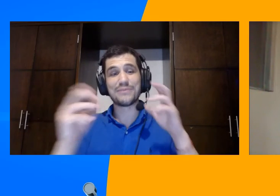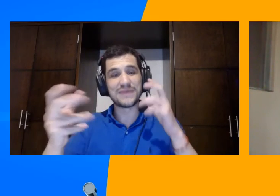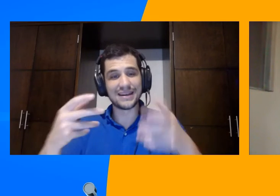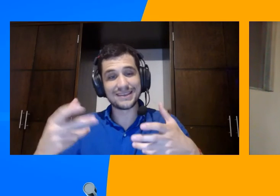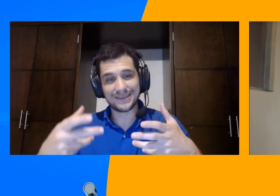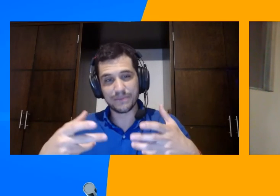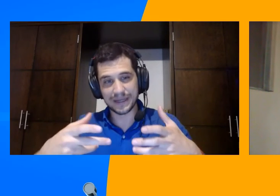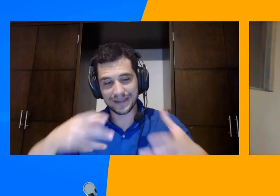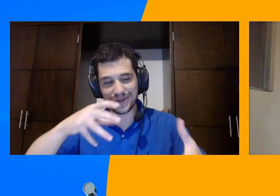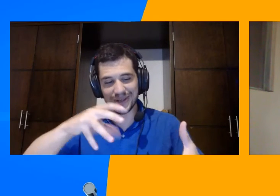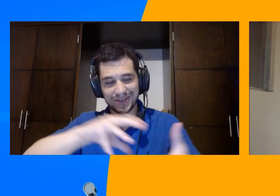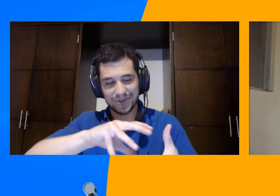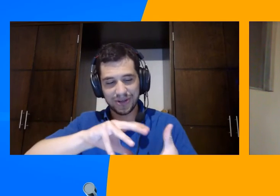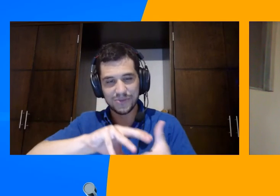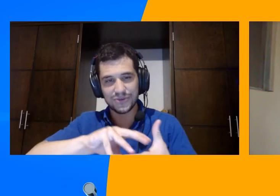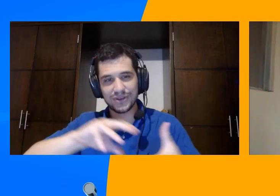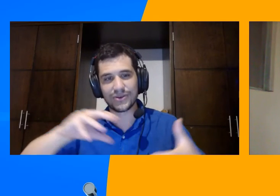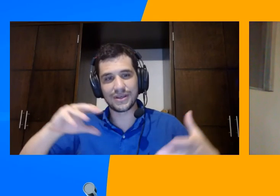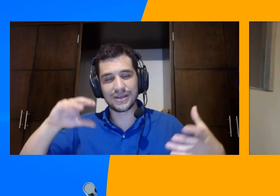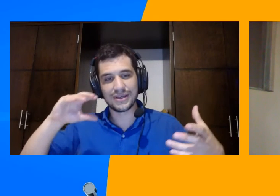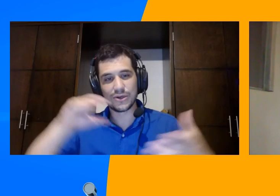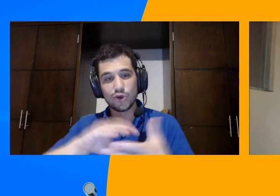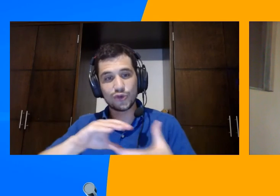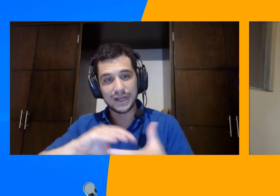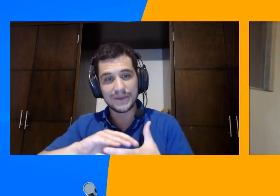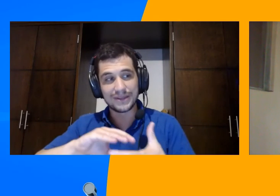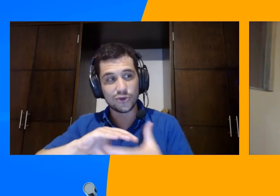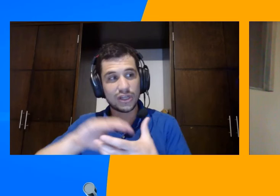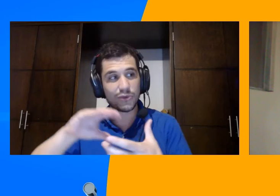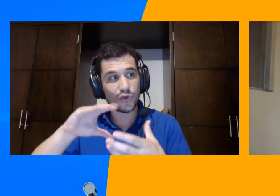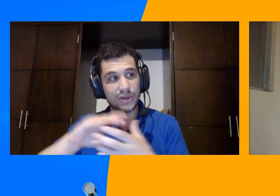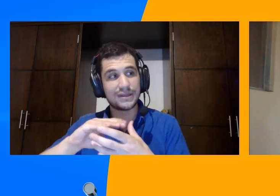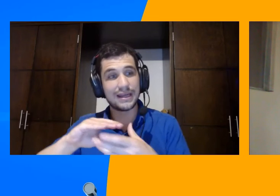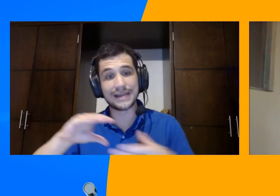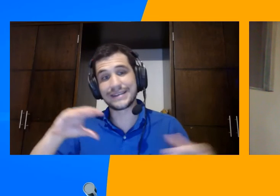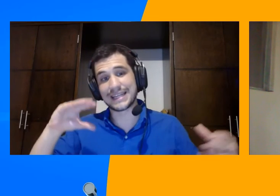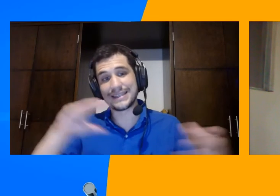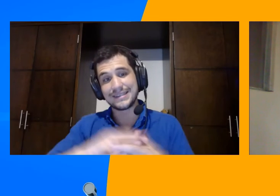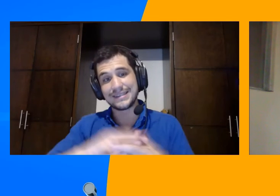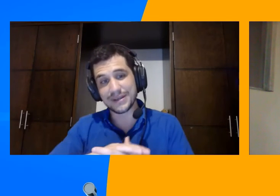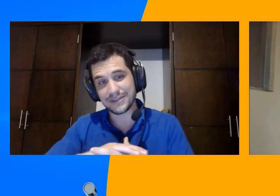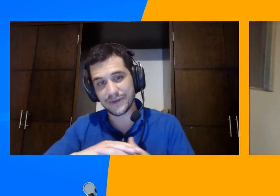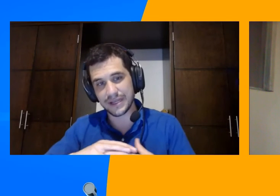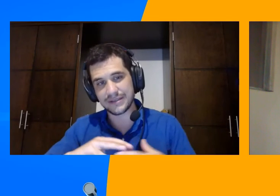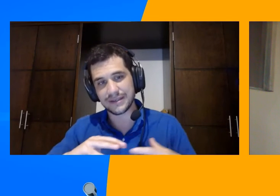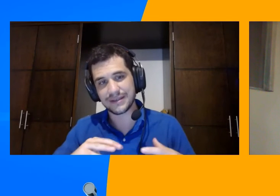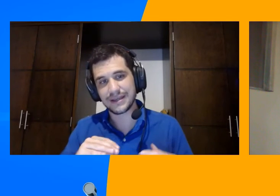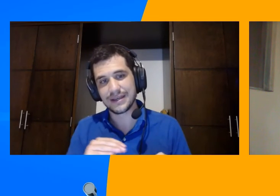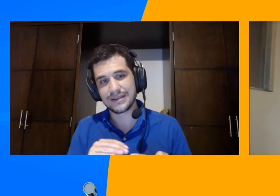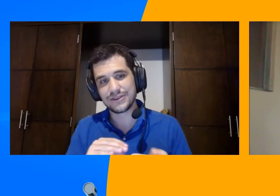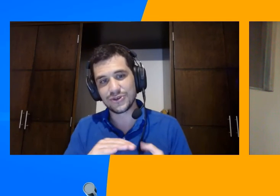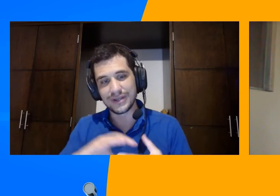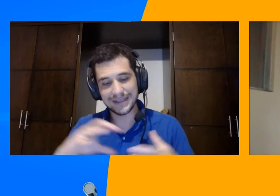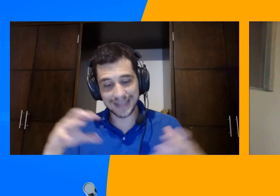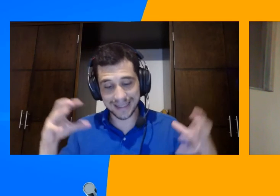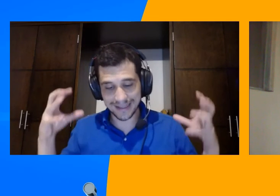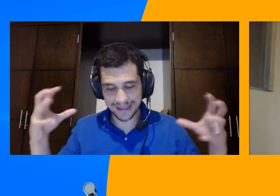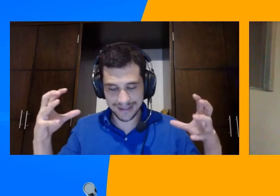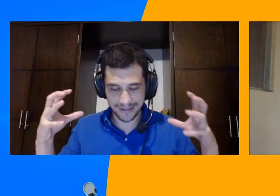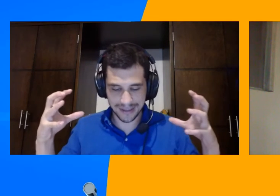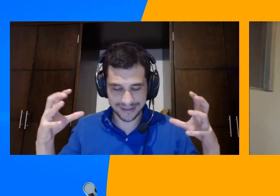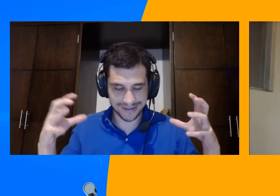Entonces también es simpático esto en el museo de no solamente nos damos cuenta de las grandísimas diferencias, sino de